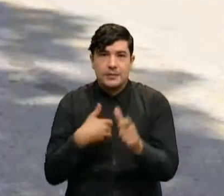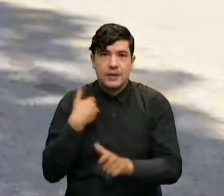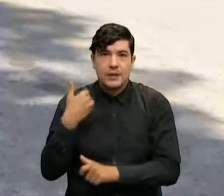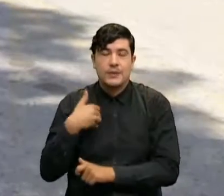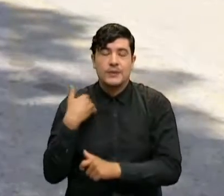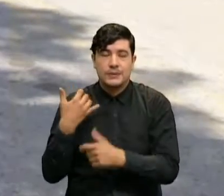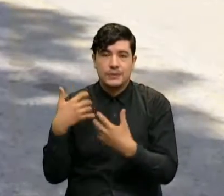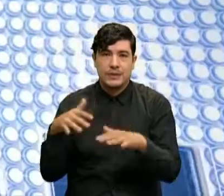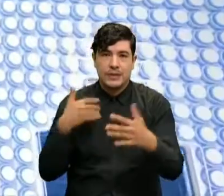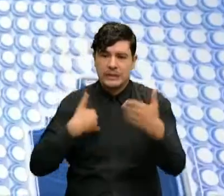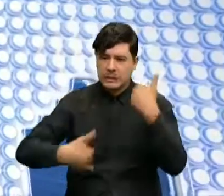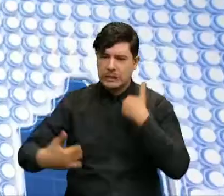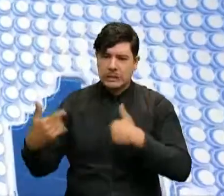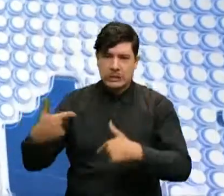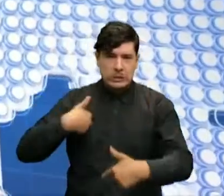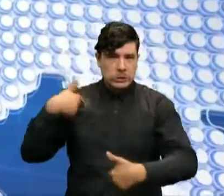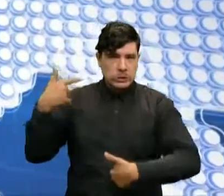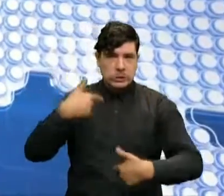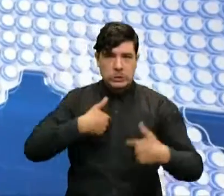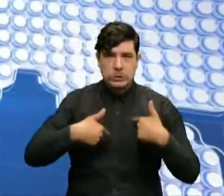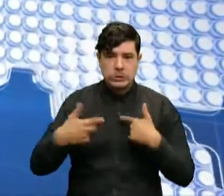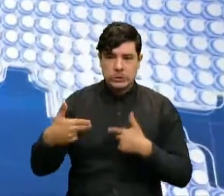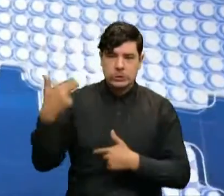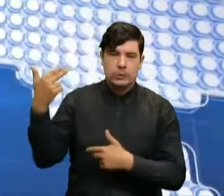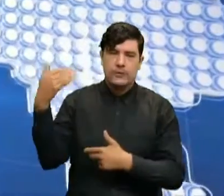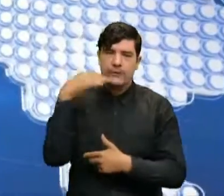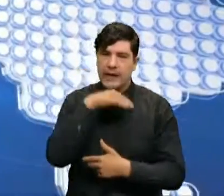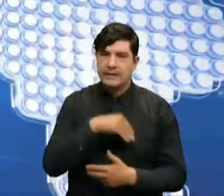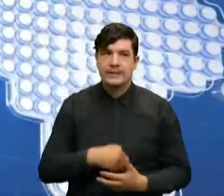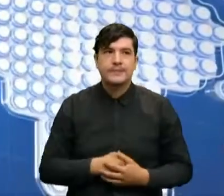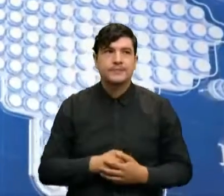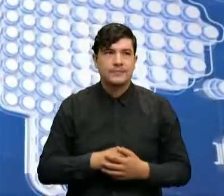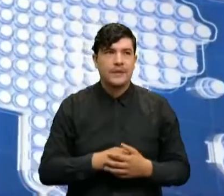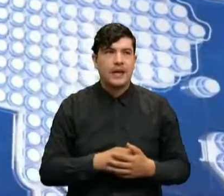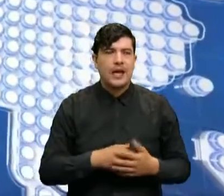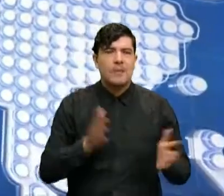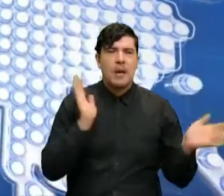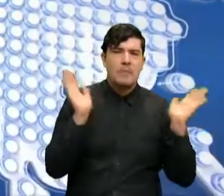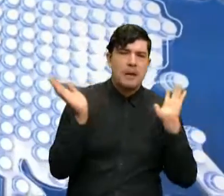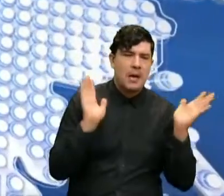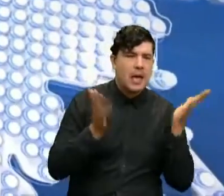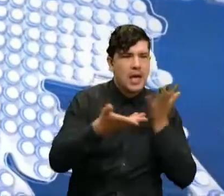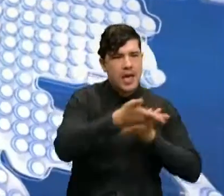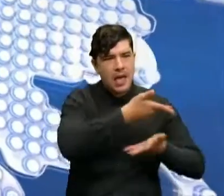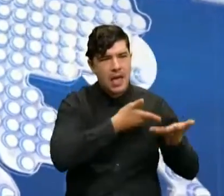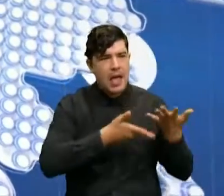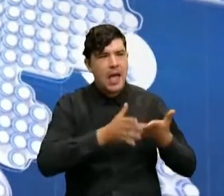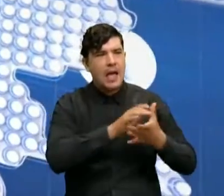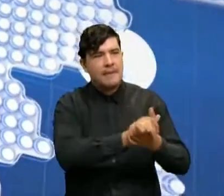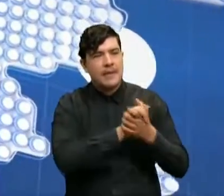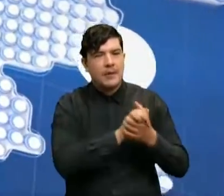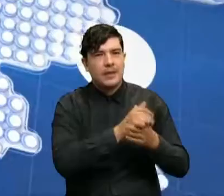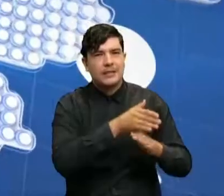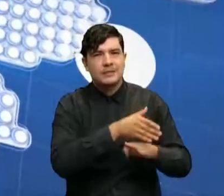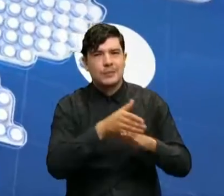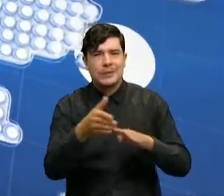arma traumática. Lo que comenzó como un compartir entre amigos terminó como una verdadera batalla